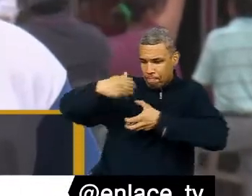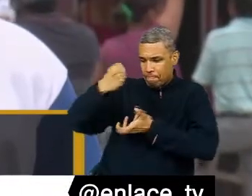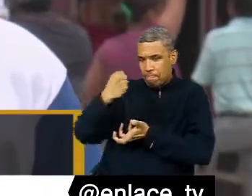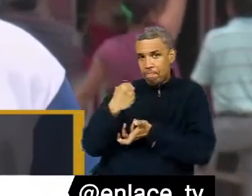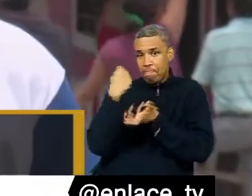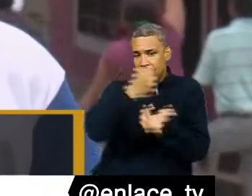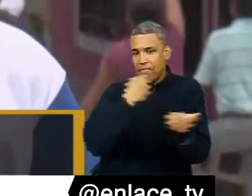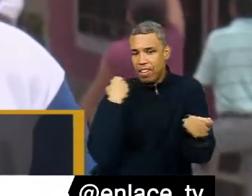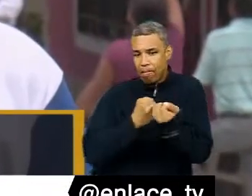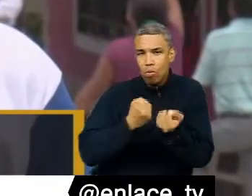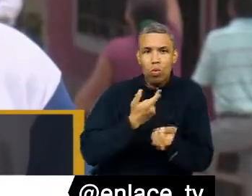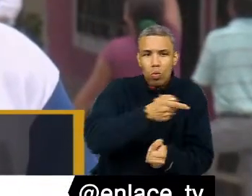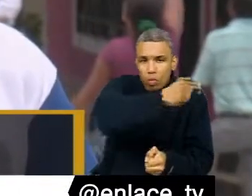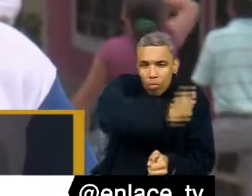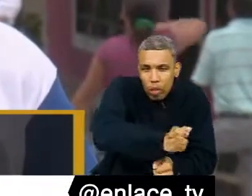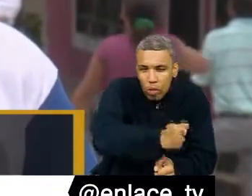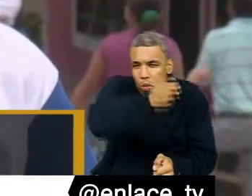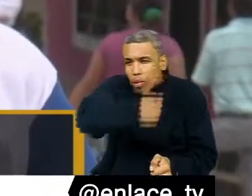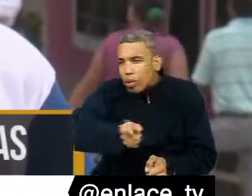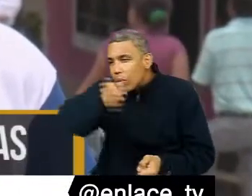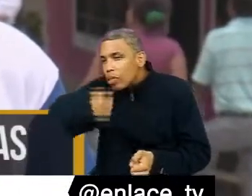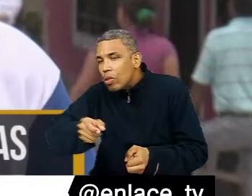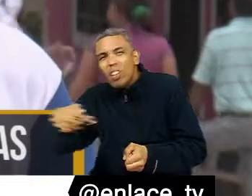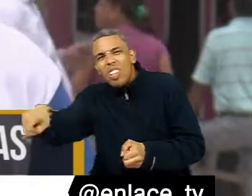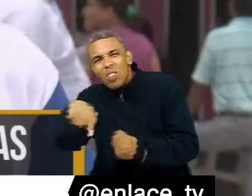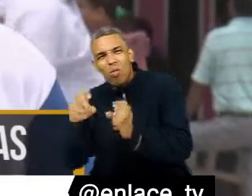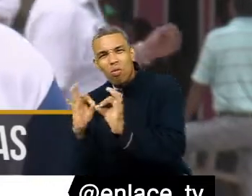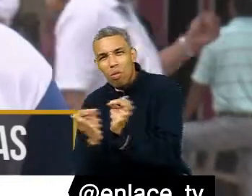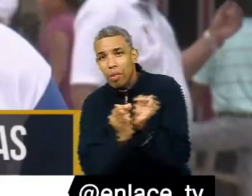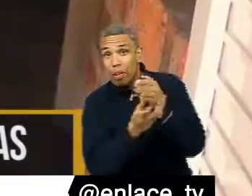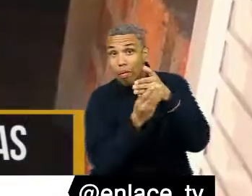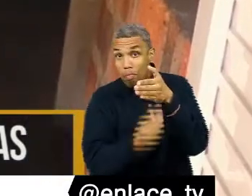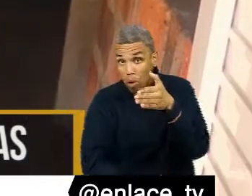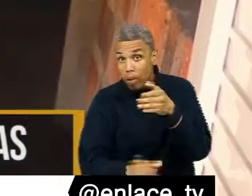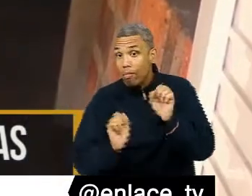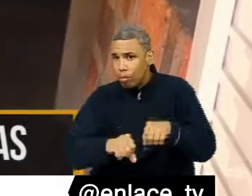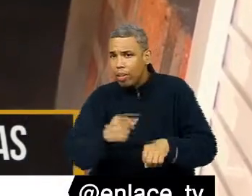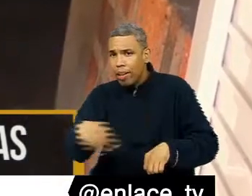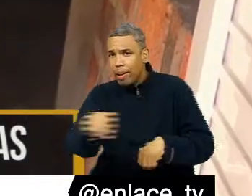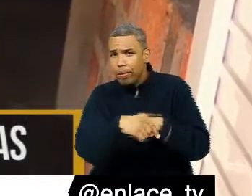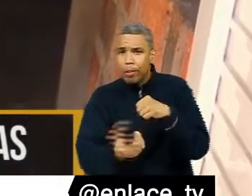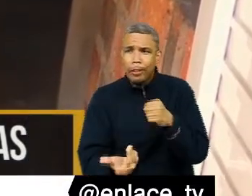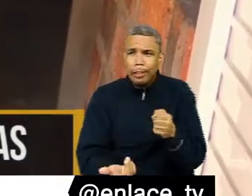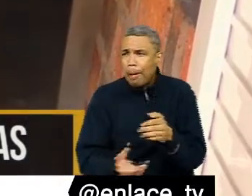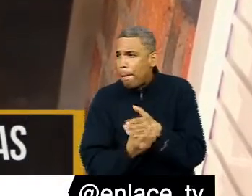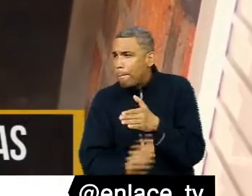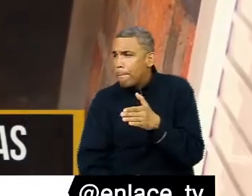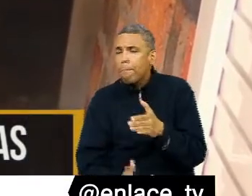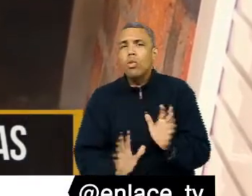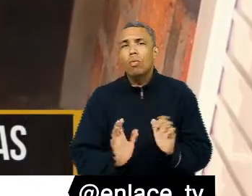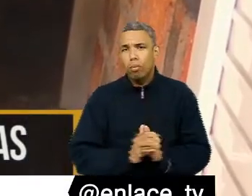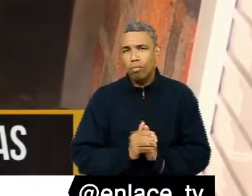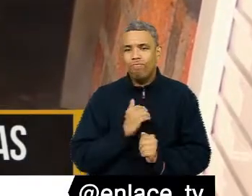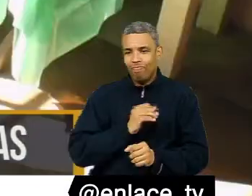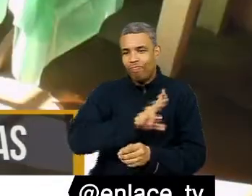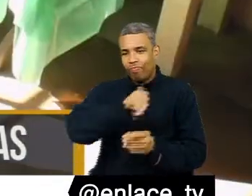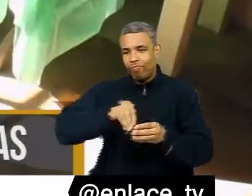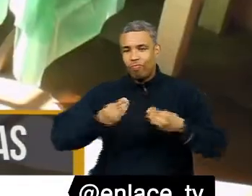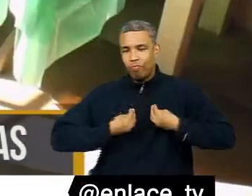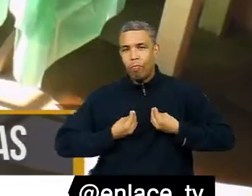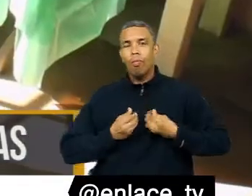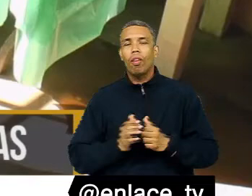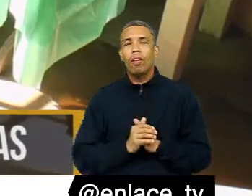hecho ese acuerdo, ese convenio para poder ayudar a más familias de Barranca Bermeja que tengan su techo. Las viviendas tendrán un costo de 48 millones de pesos. El